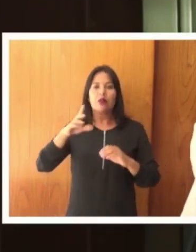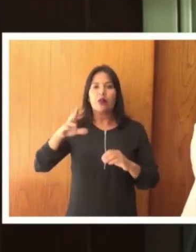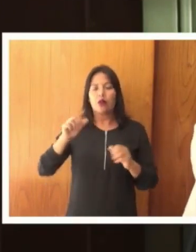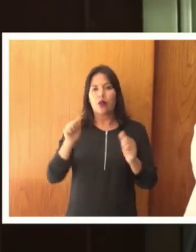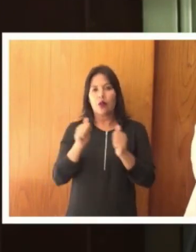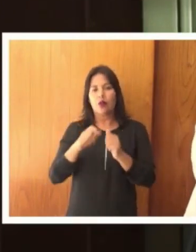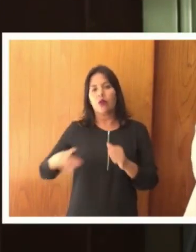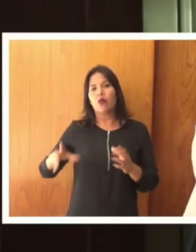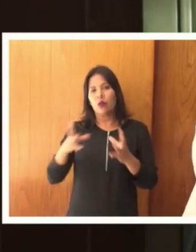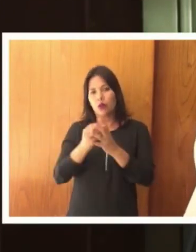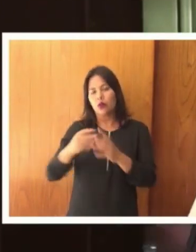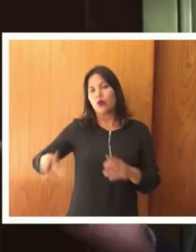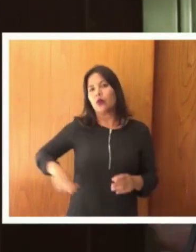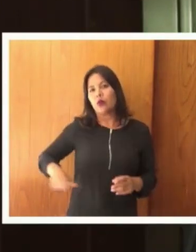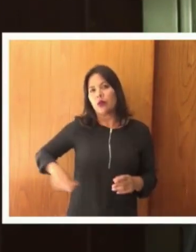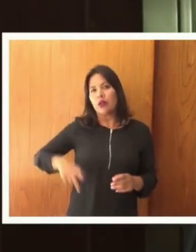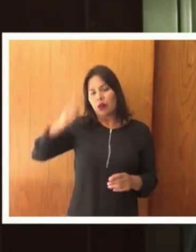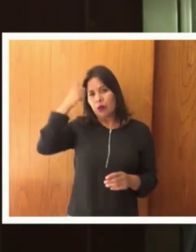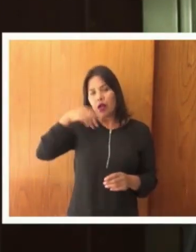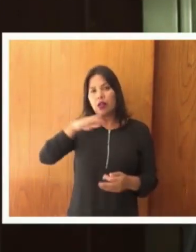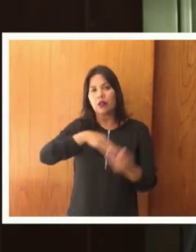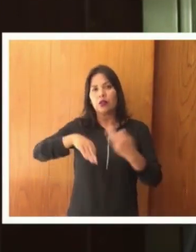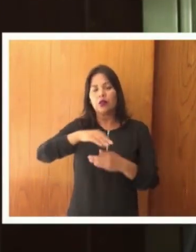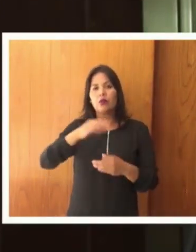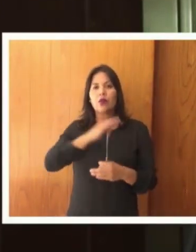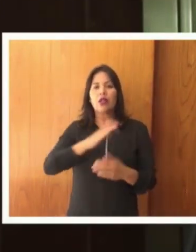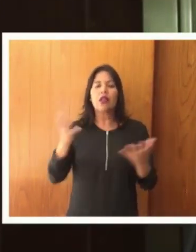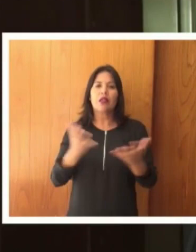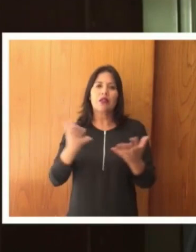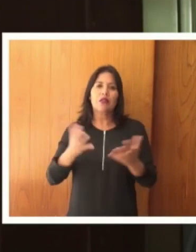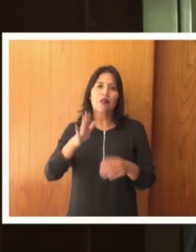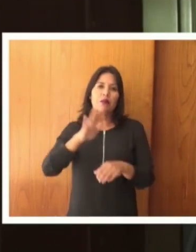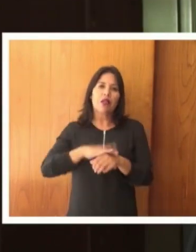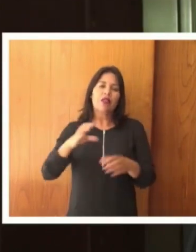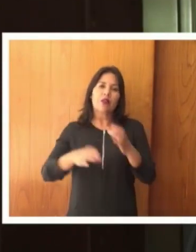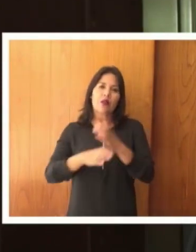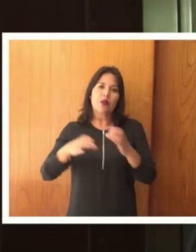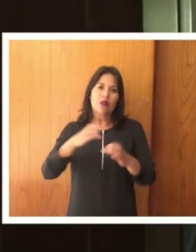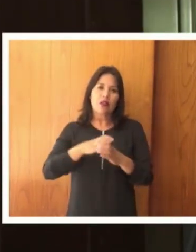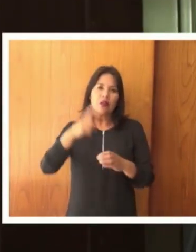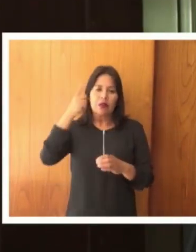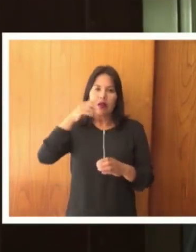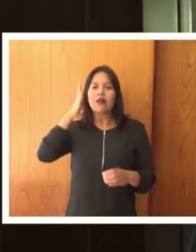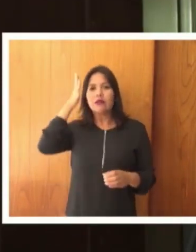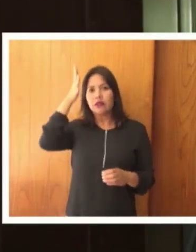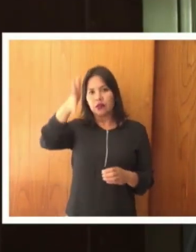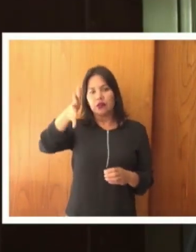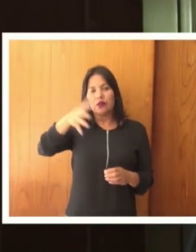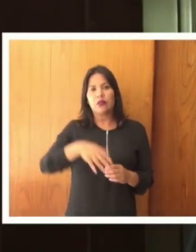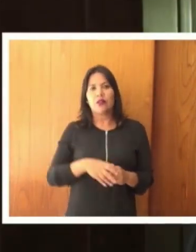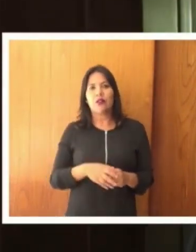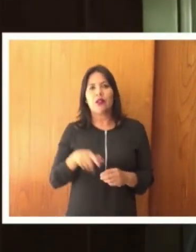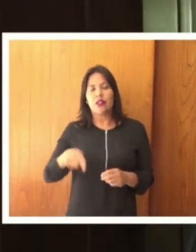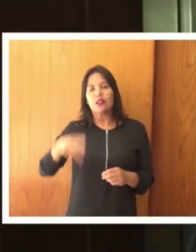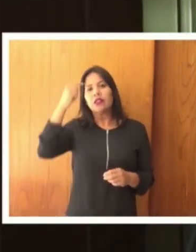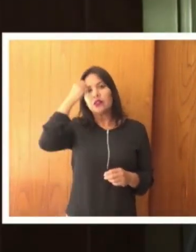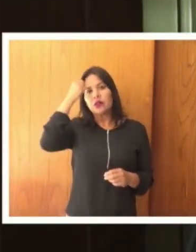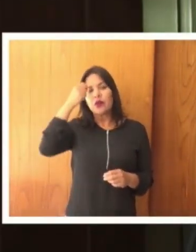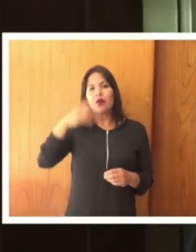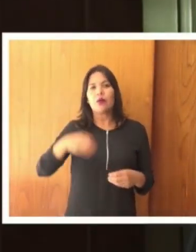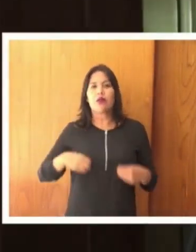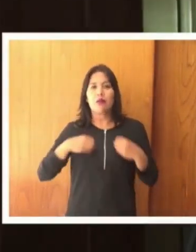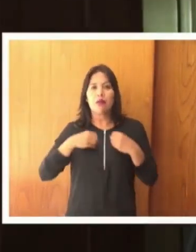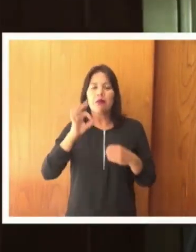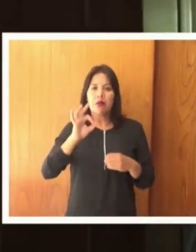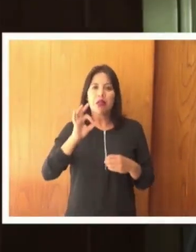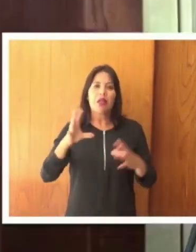que esa misma sociedad nos dé la pauta para crear las acciones pertinentes para que el municipio siga teniendo ese